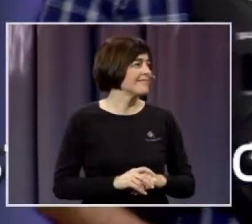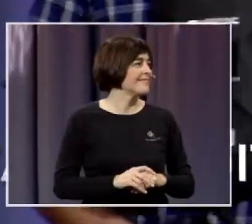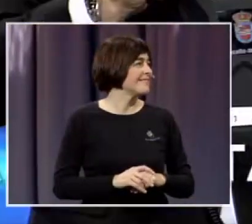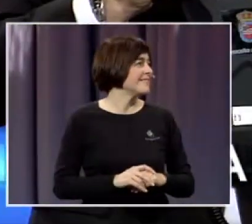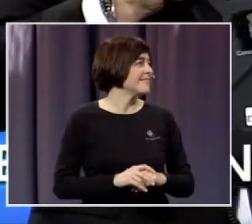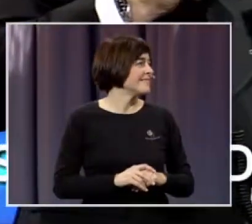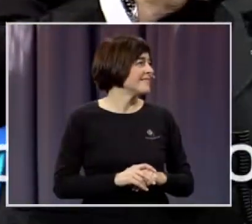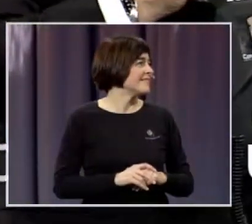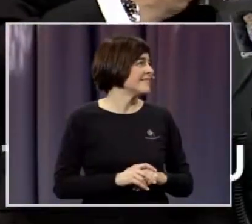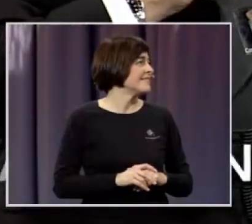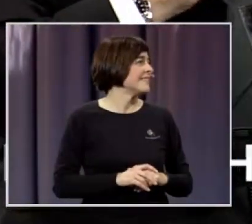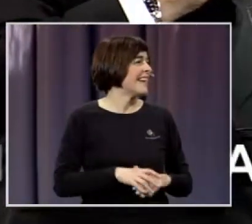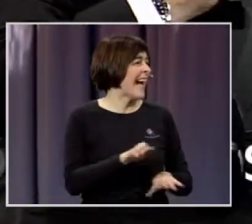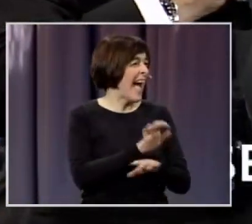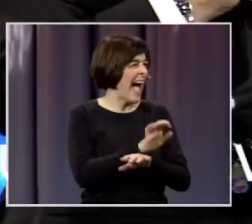y